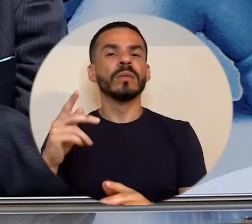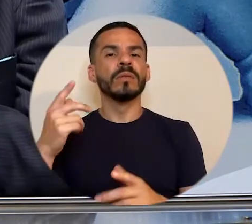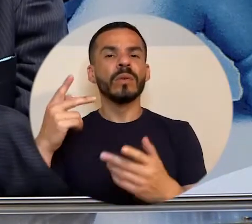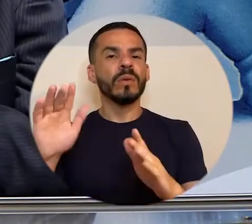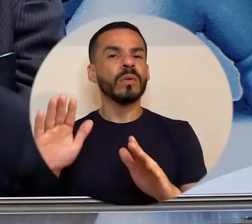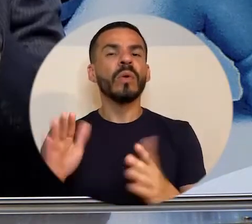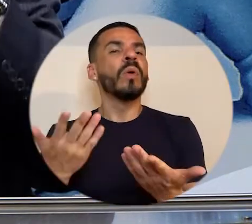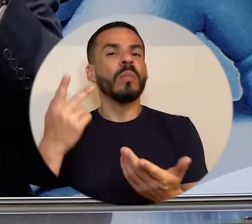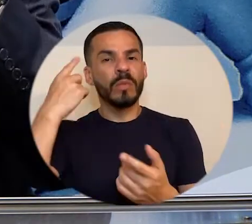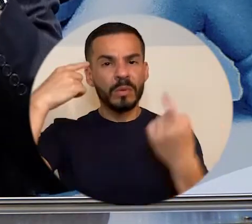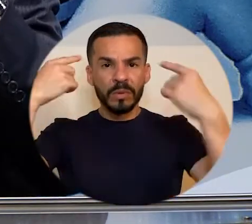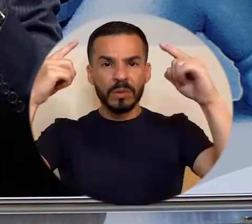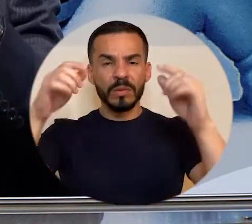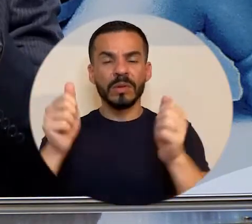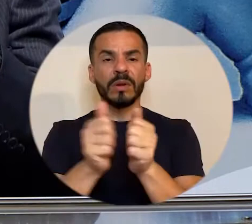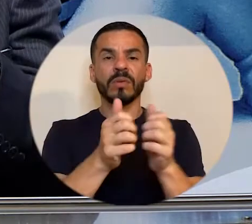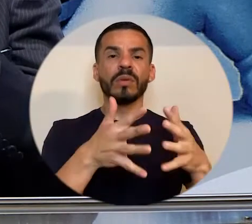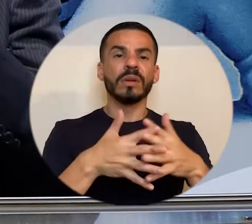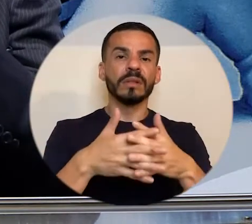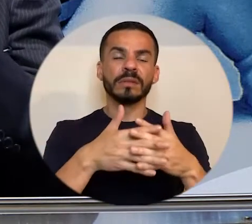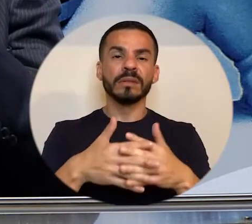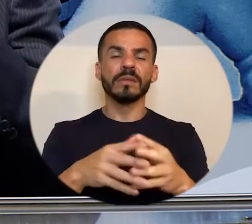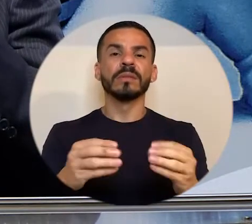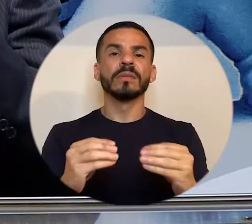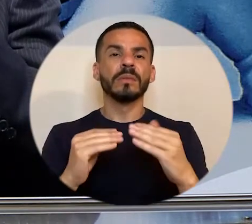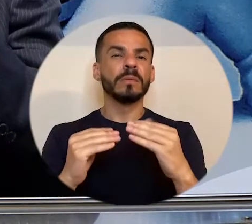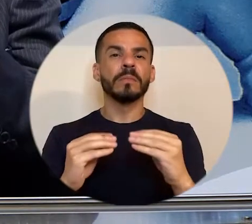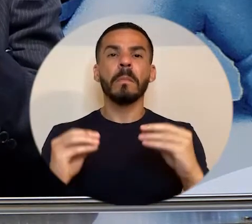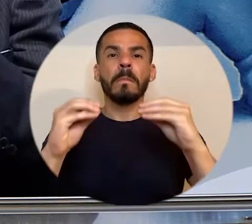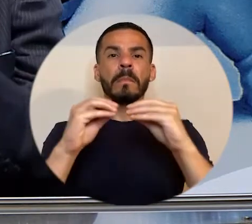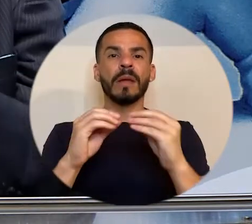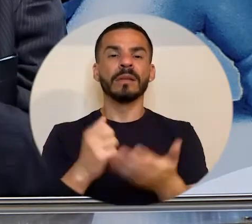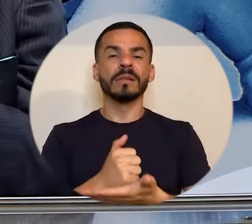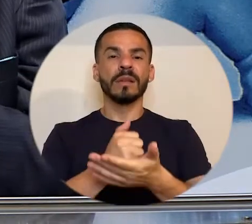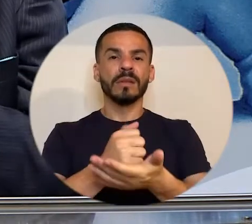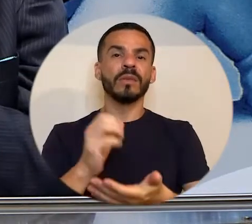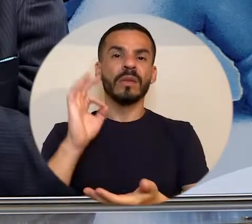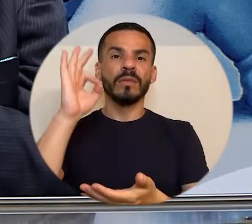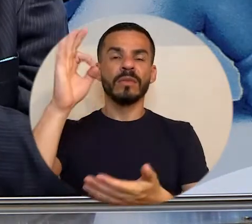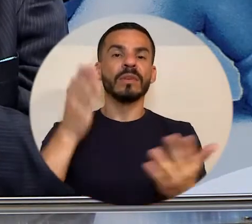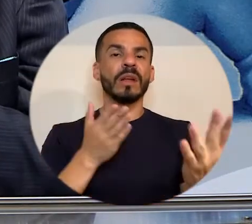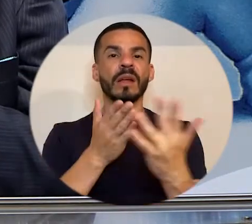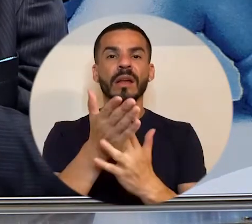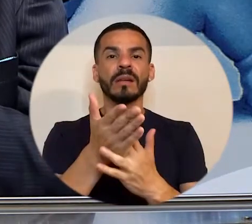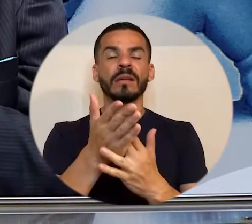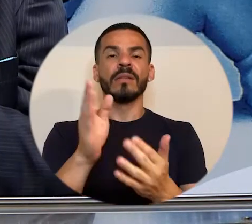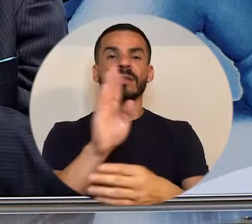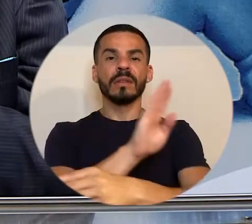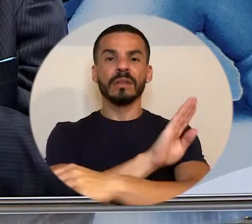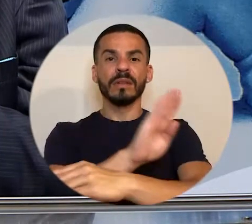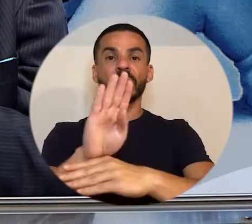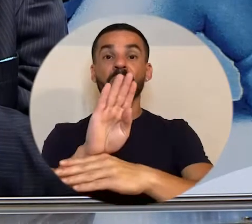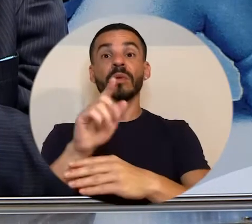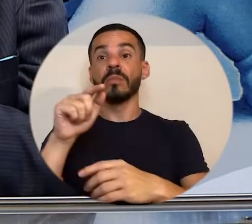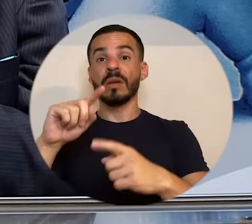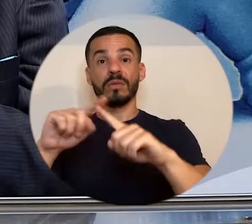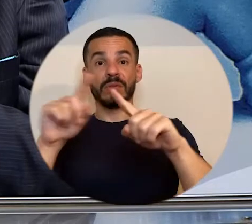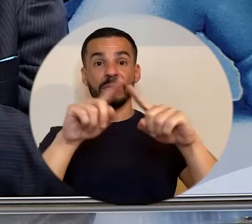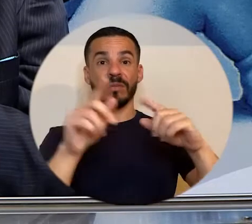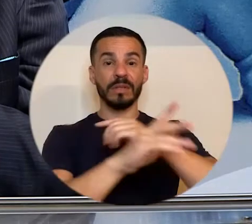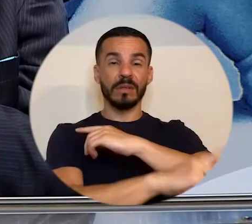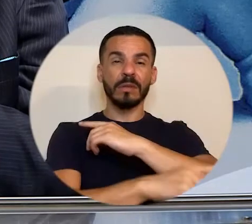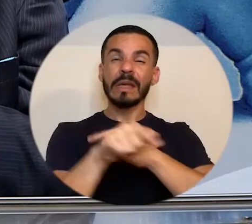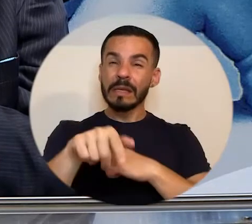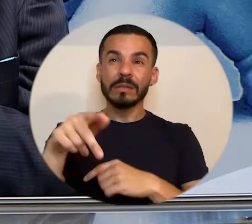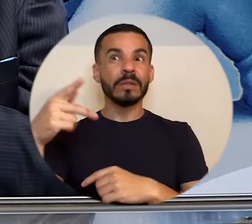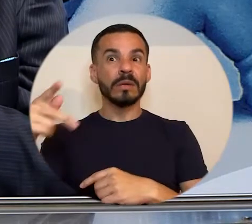logra con Estados Unidos mayor ayuda en un futuro a través de los bancos multilaterales. Esto